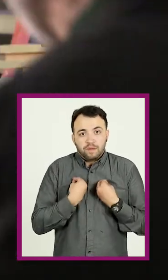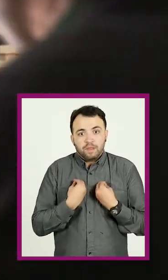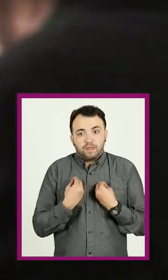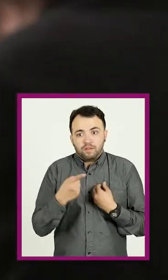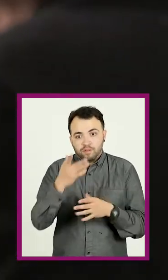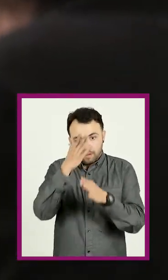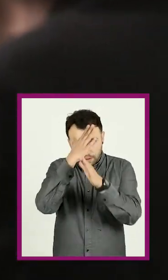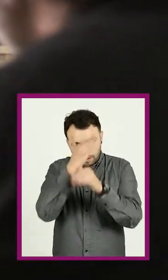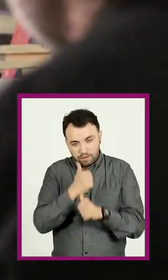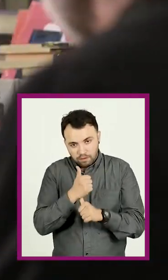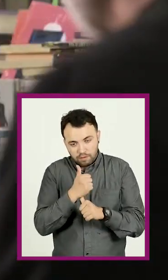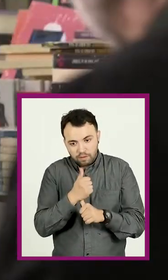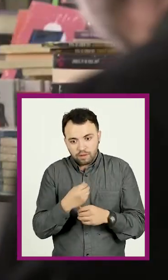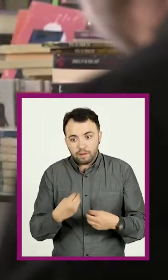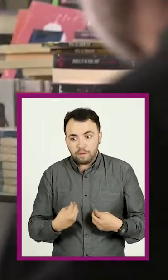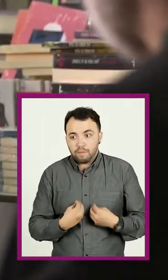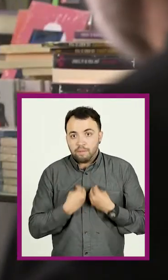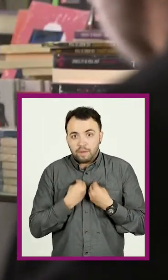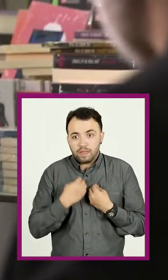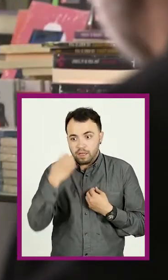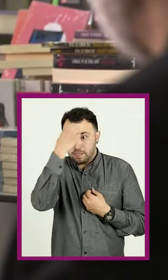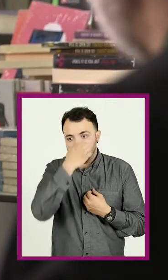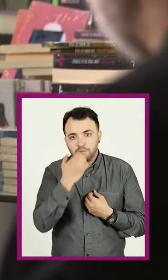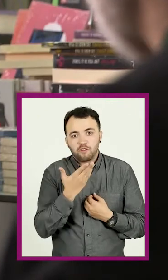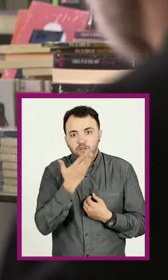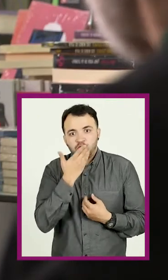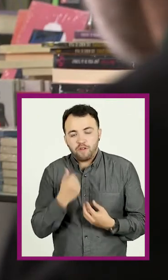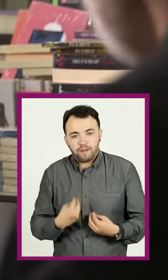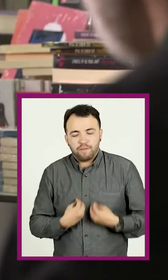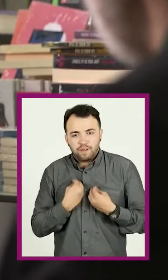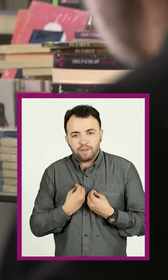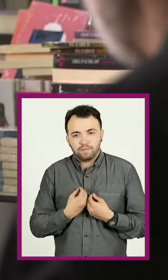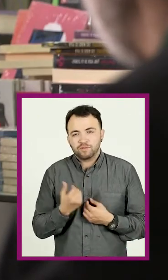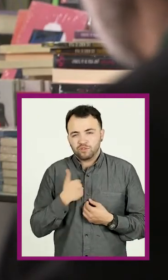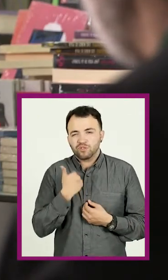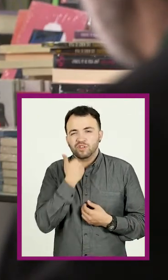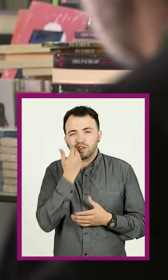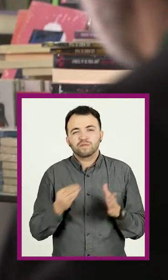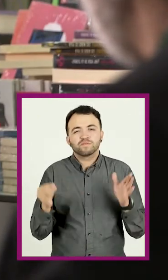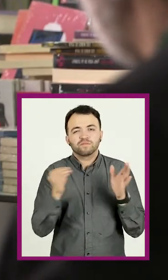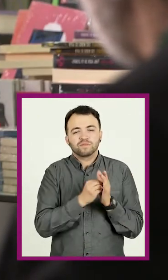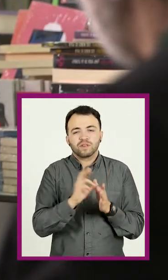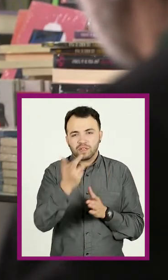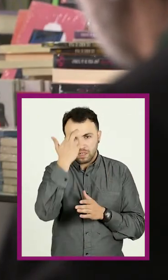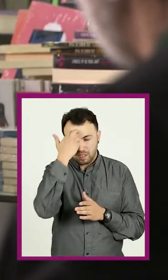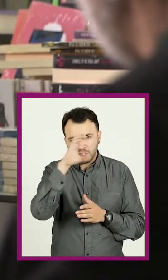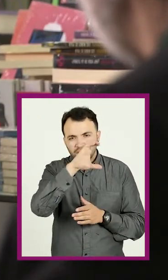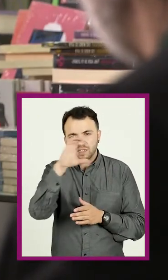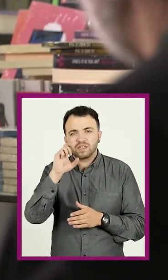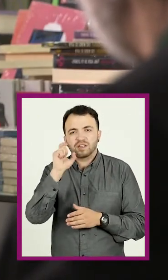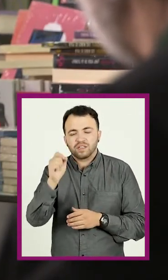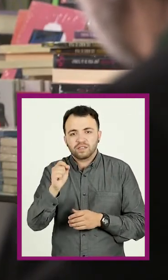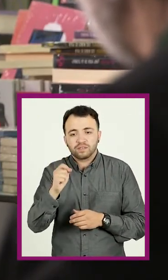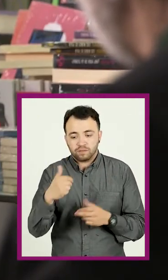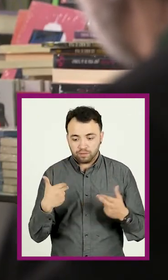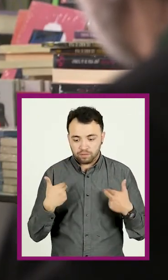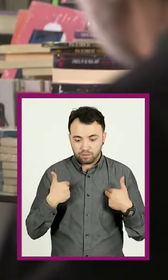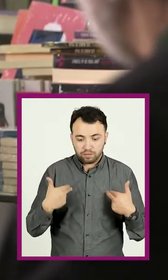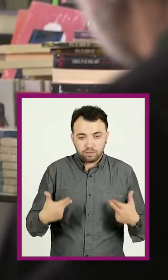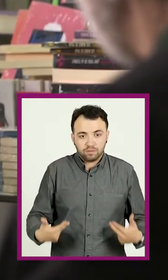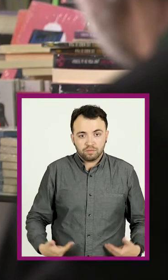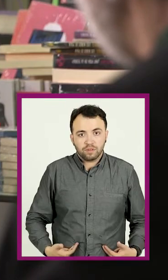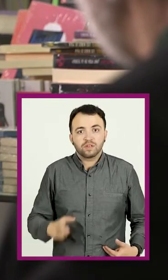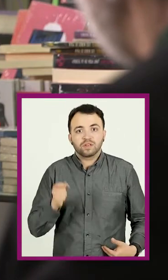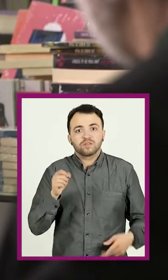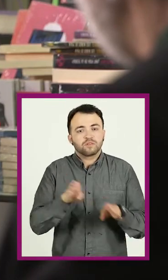acuerdo entonces con eso? Totalmente de acuerdo, pero quisiera agregar el reconocimiento de que el ser humano es un ser